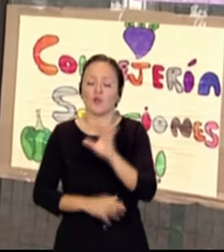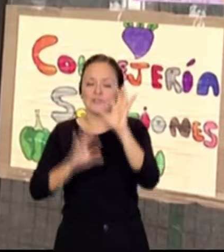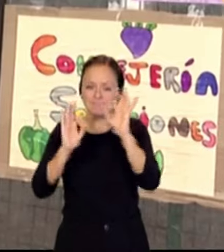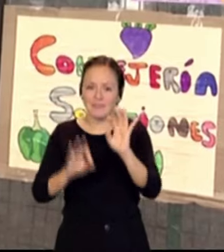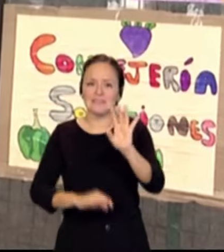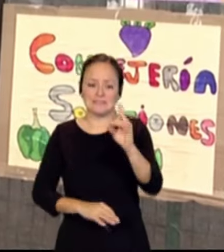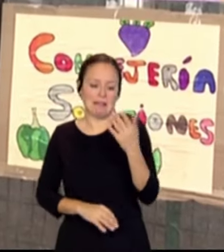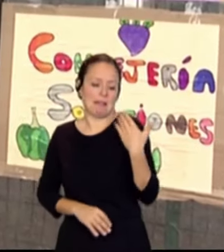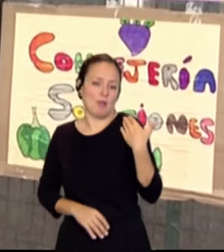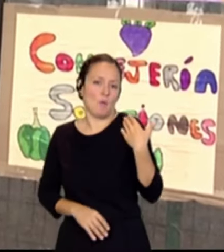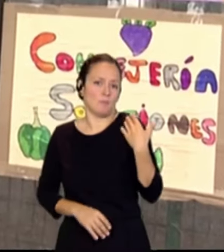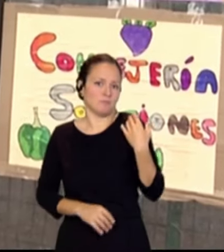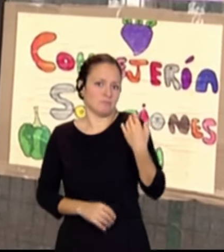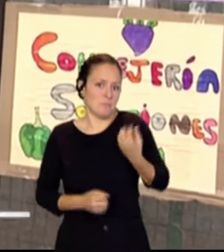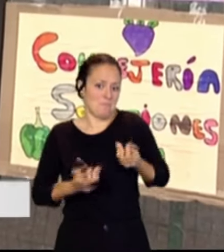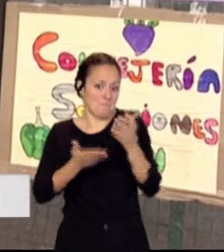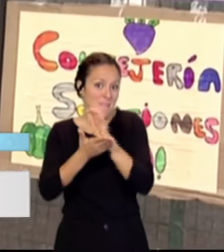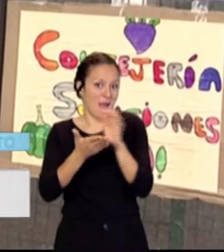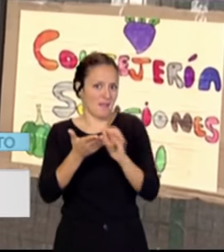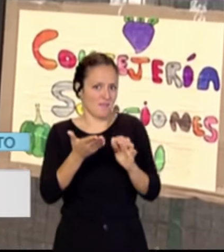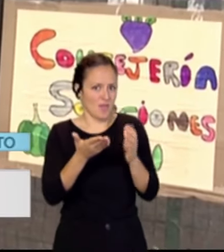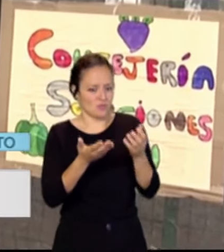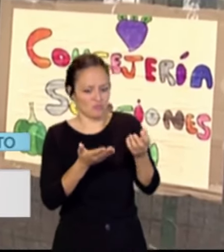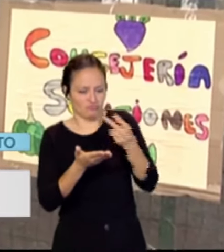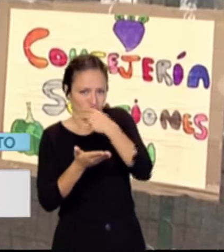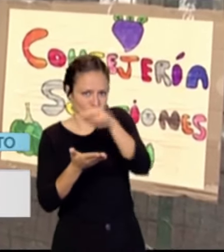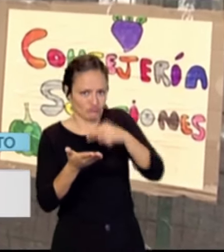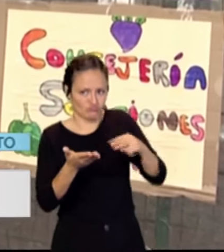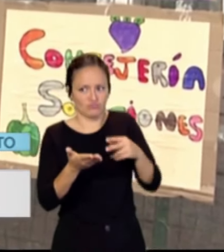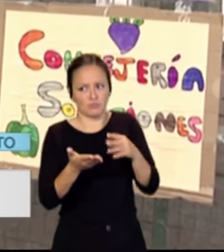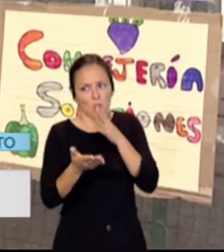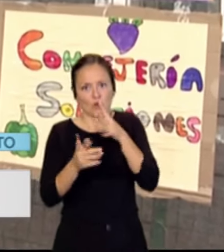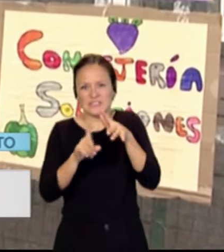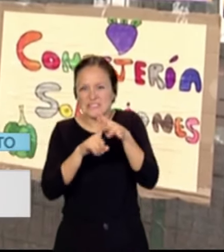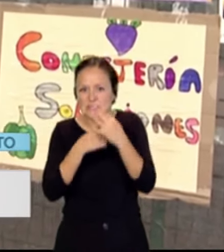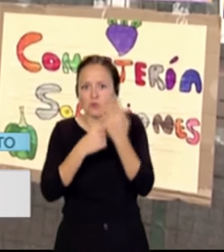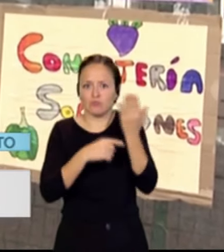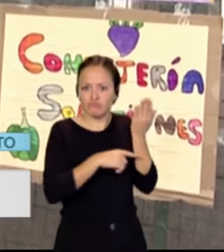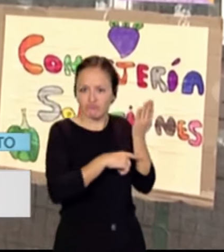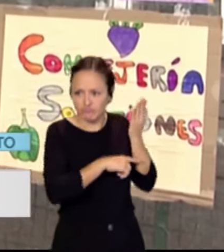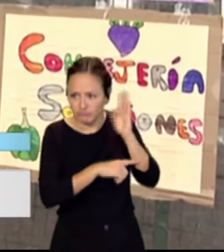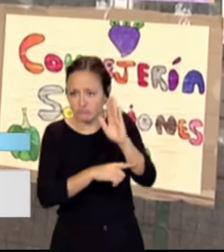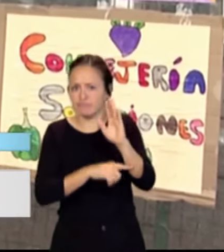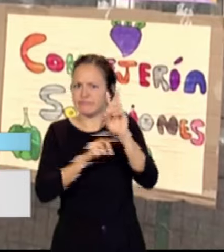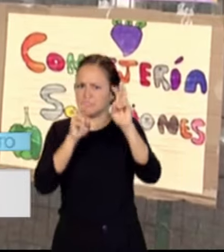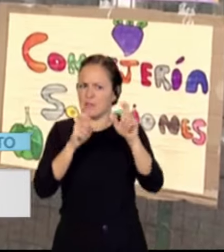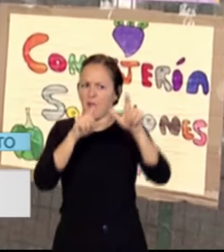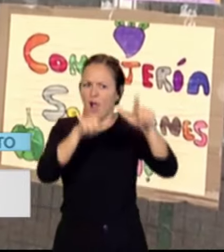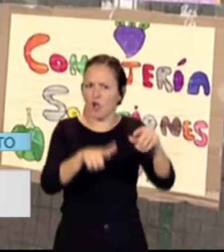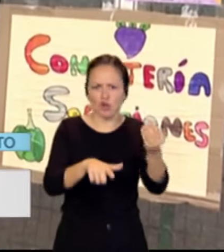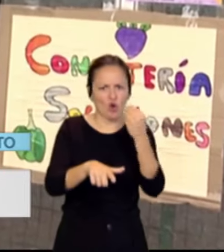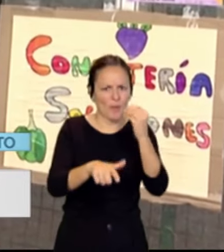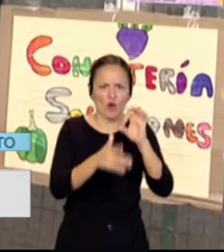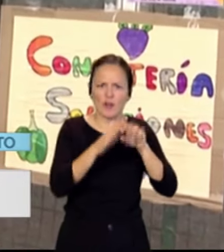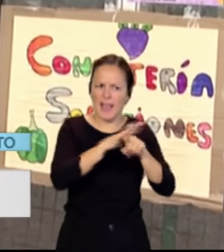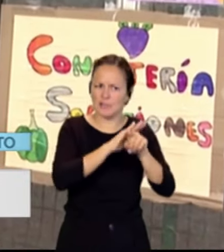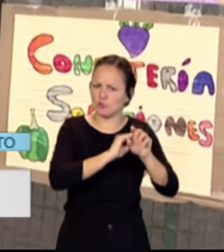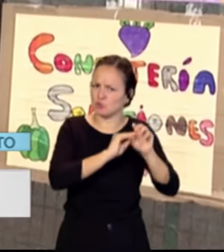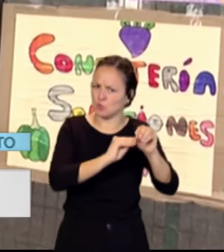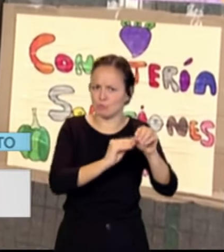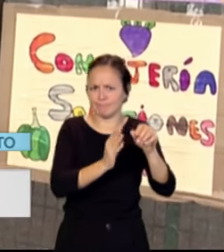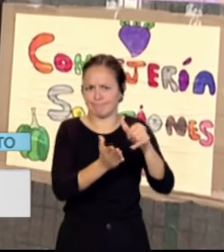unos minutos leían un manifiesto exponiendo situación que que tienen en la gestión del comedor que consideran que se está dando en la